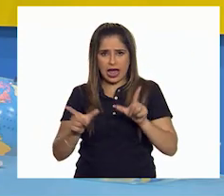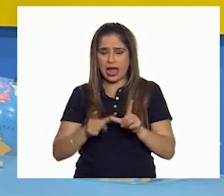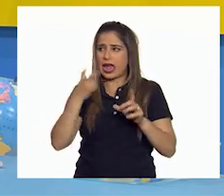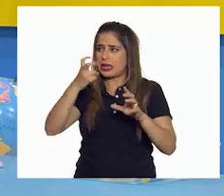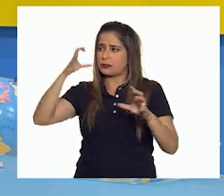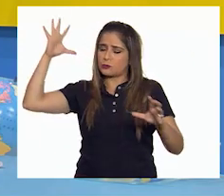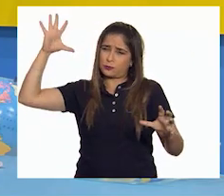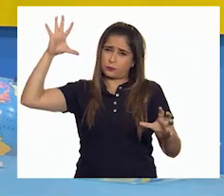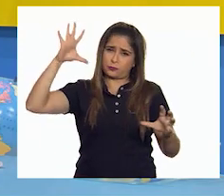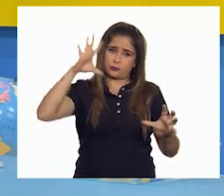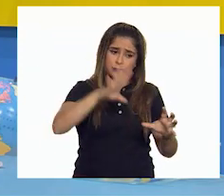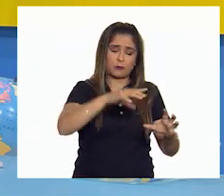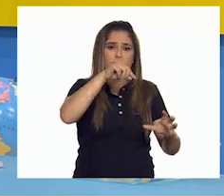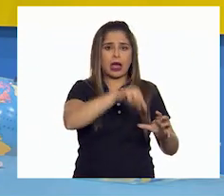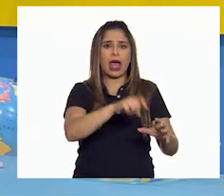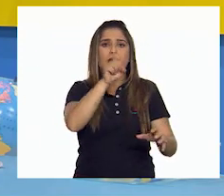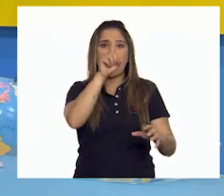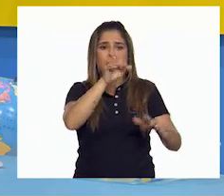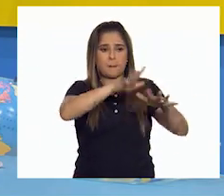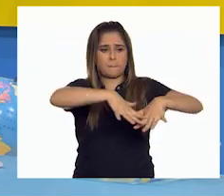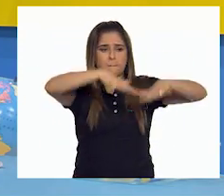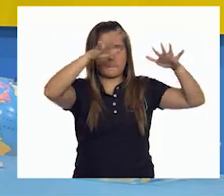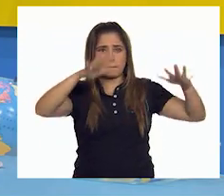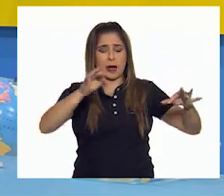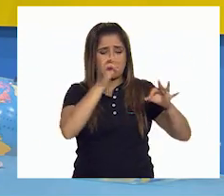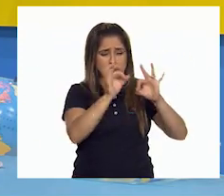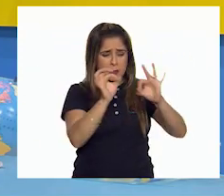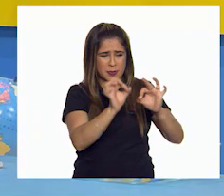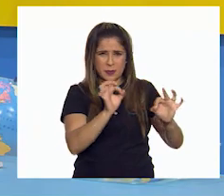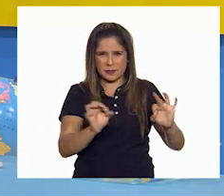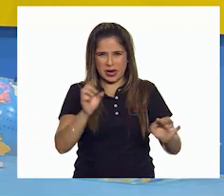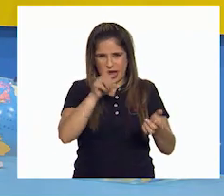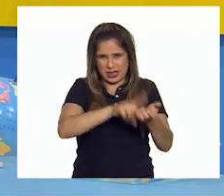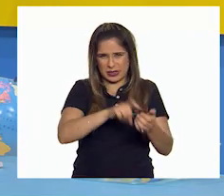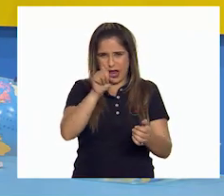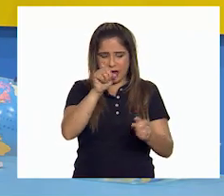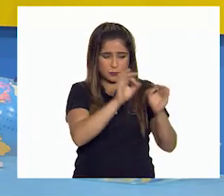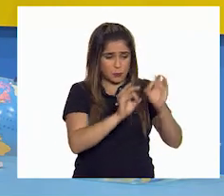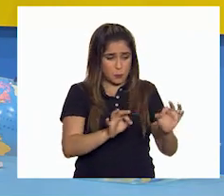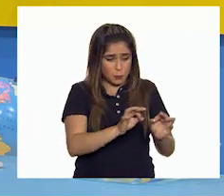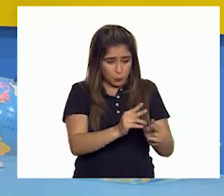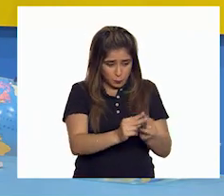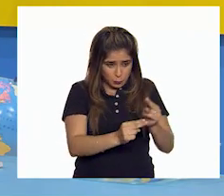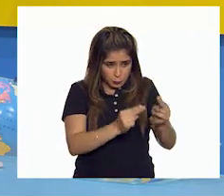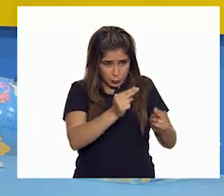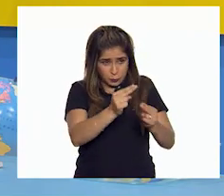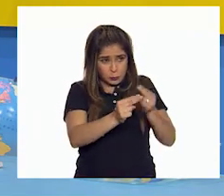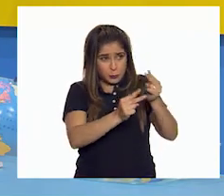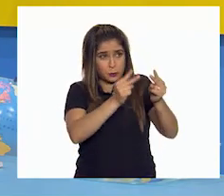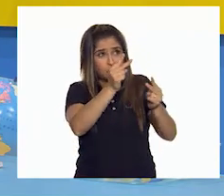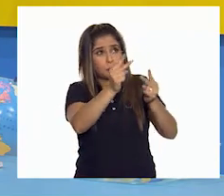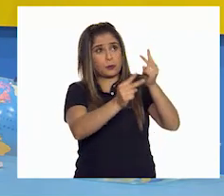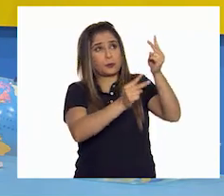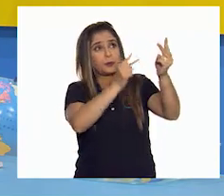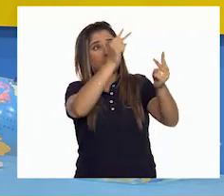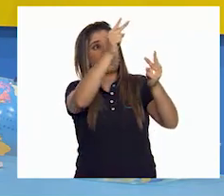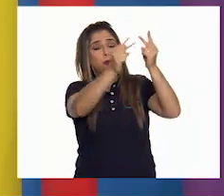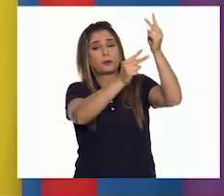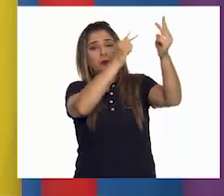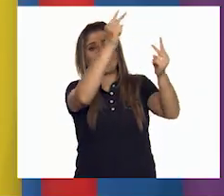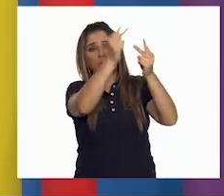está líquida, se rompen y al quedar libres comienzan a subir hacia la atmósfera en un proceso que